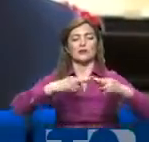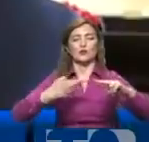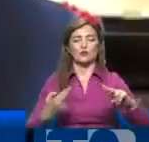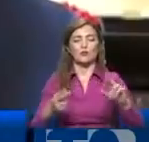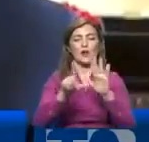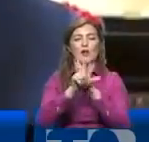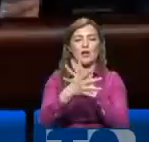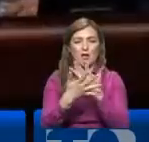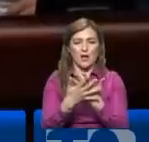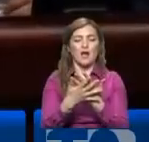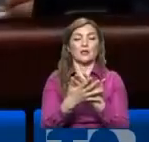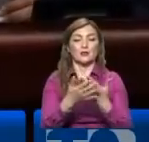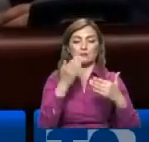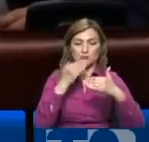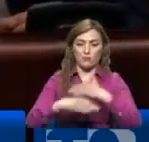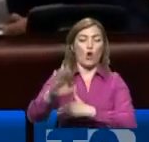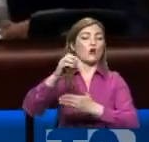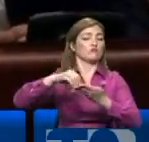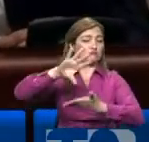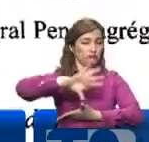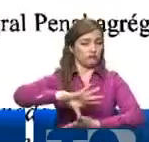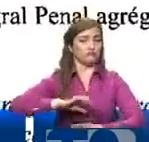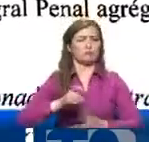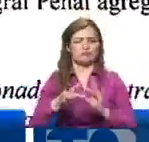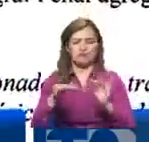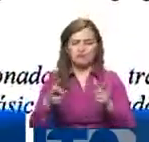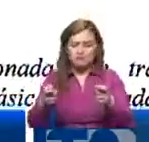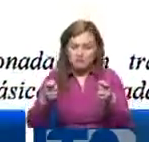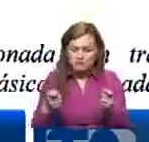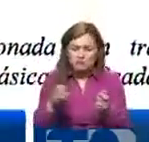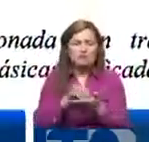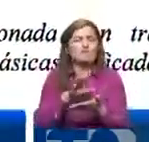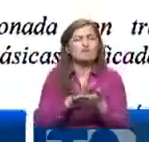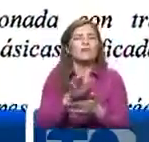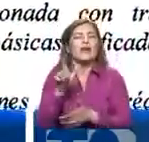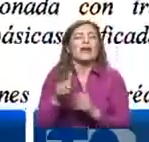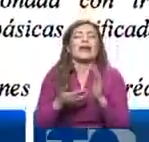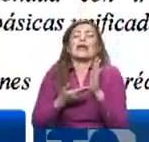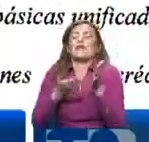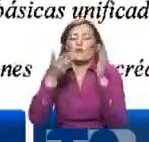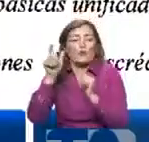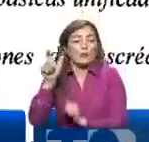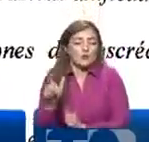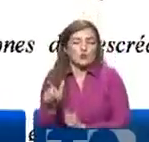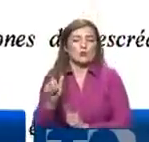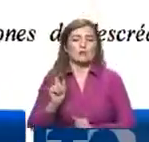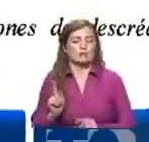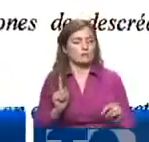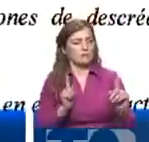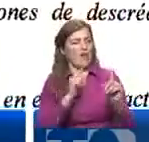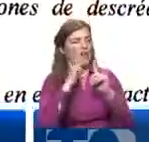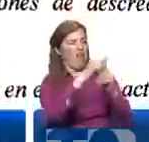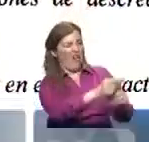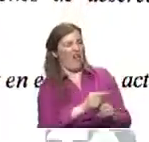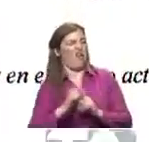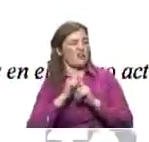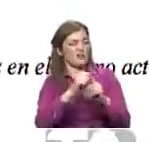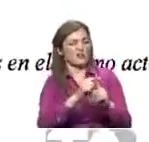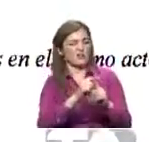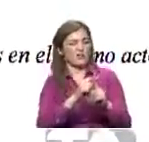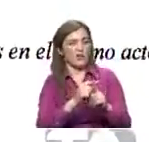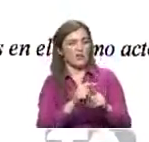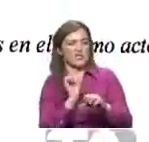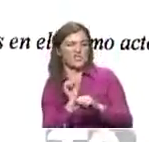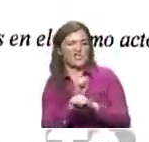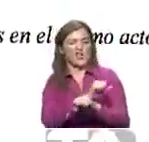Ejecutivo envió a la Asamblea Nacional. Según el texto, se aplicará cuando alguien por cualquier medio profiera expresiones de